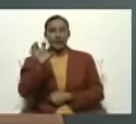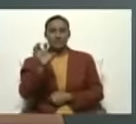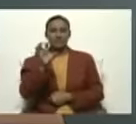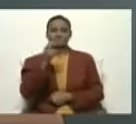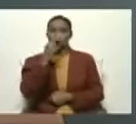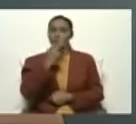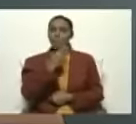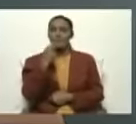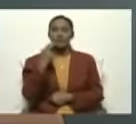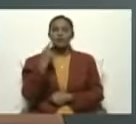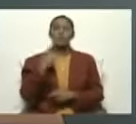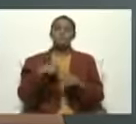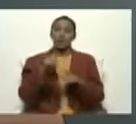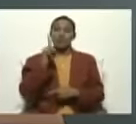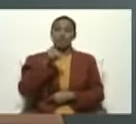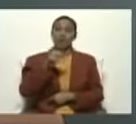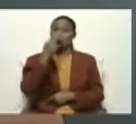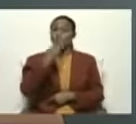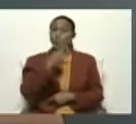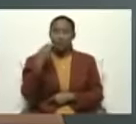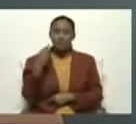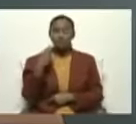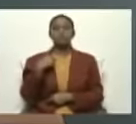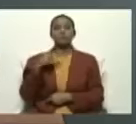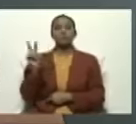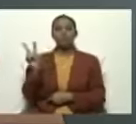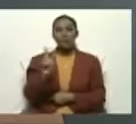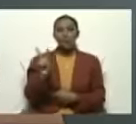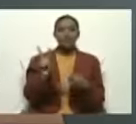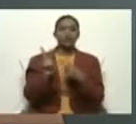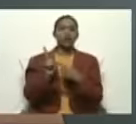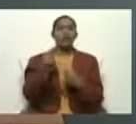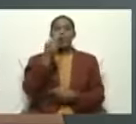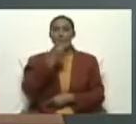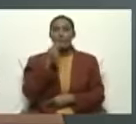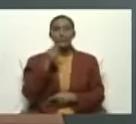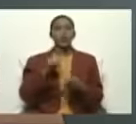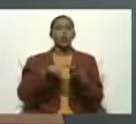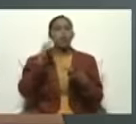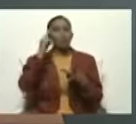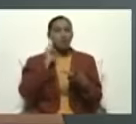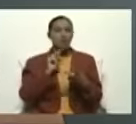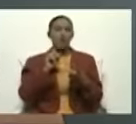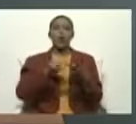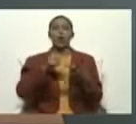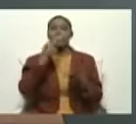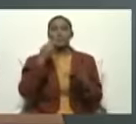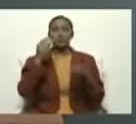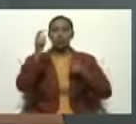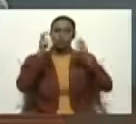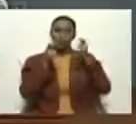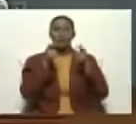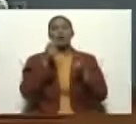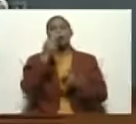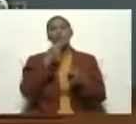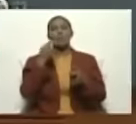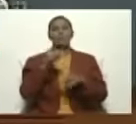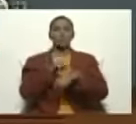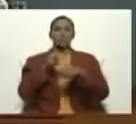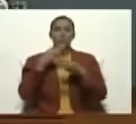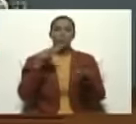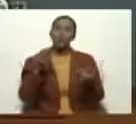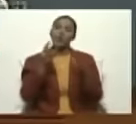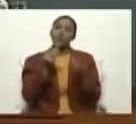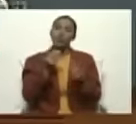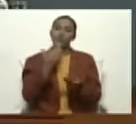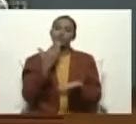tenemos un gran compromiso con Venezuela, con Bolívar, con Chávez y por supuesto con el Ministerio Público venezolano. Muchísimas gracias.